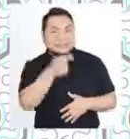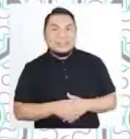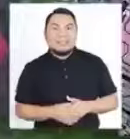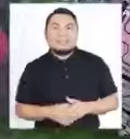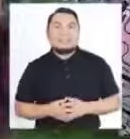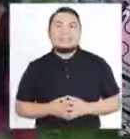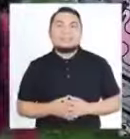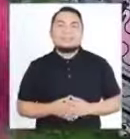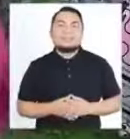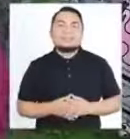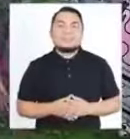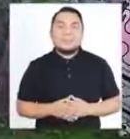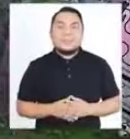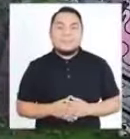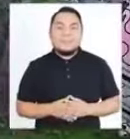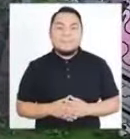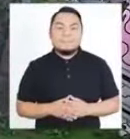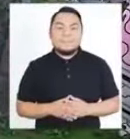idea!